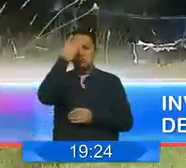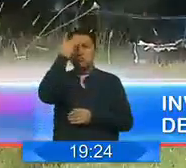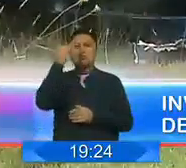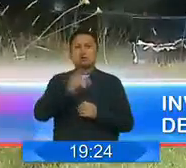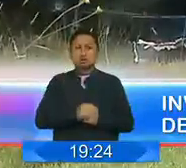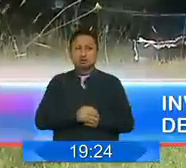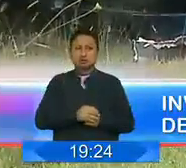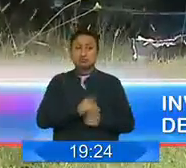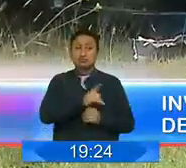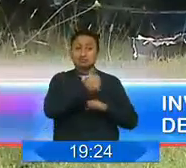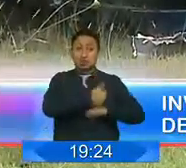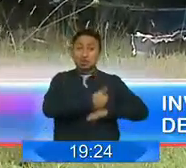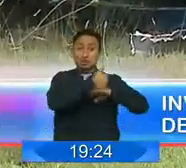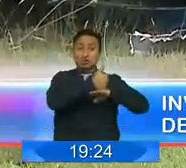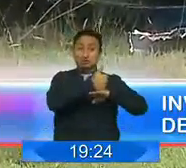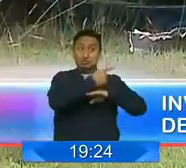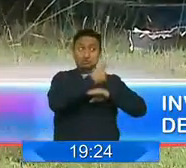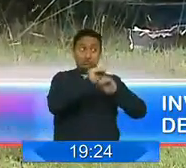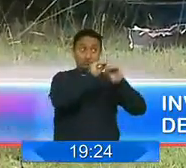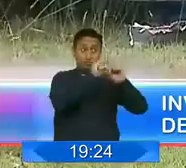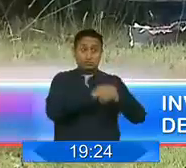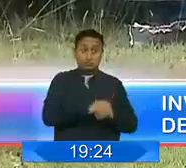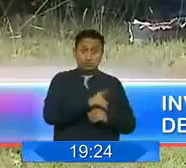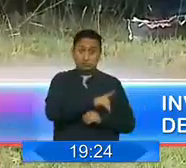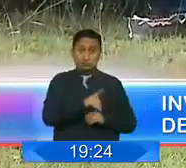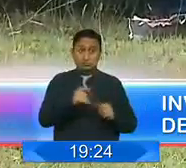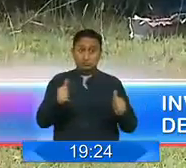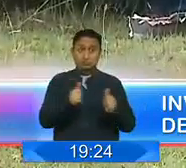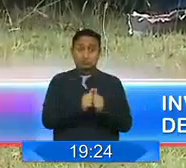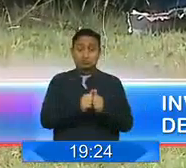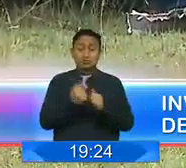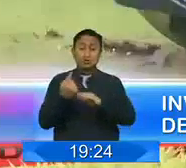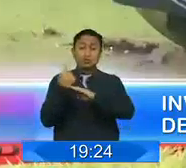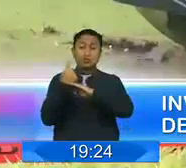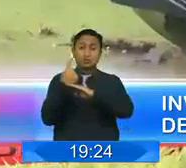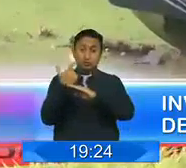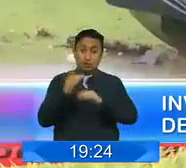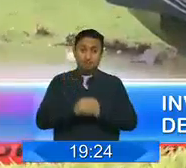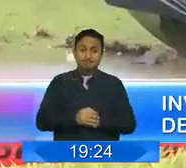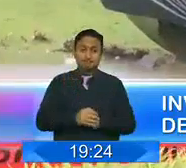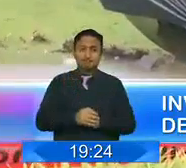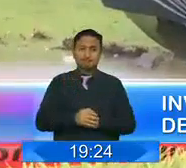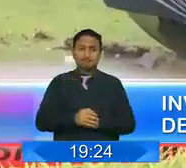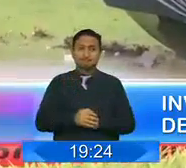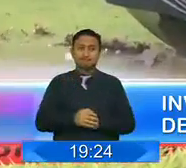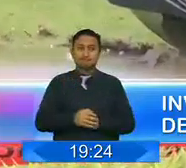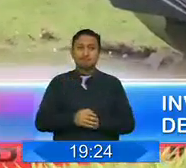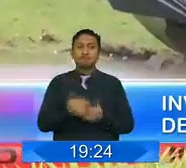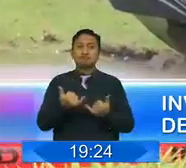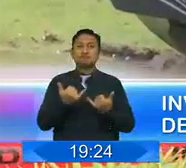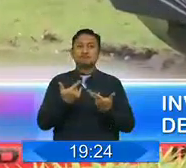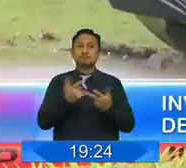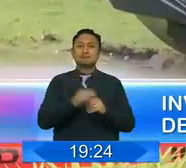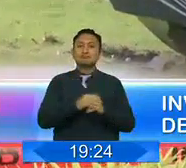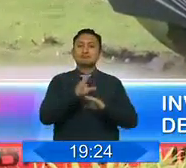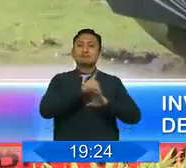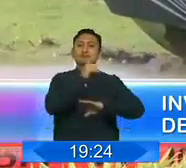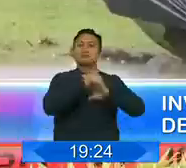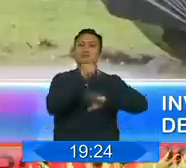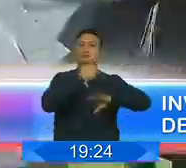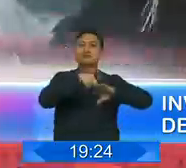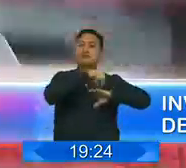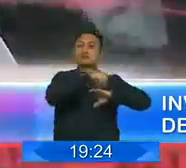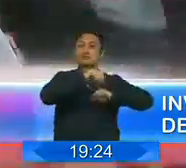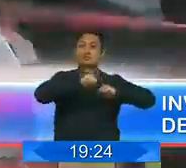oficial dio a conocer a sus superiores sobre el despegue de la aeronave. Respuestas que en declaraciones breves, el director nacional de